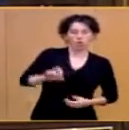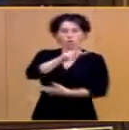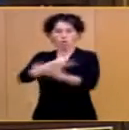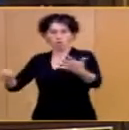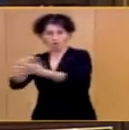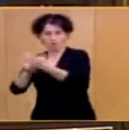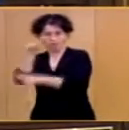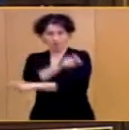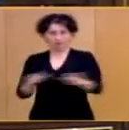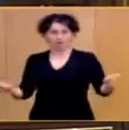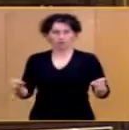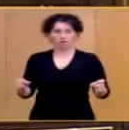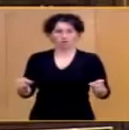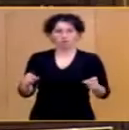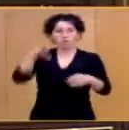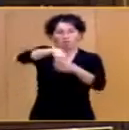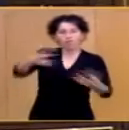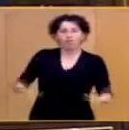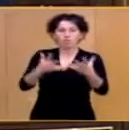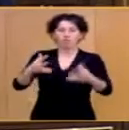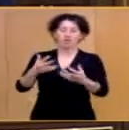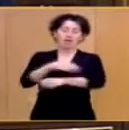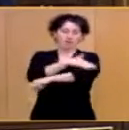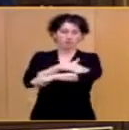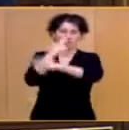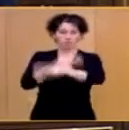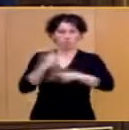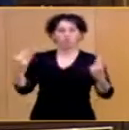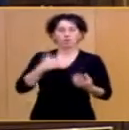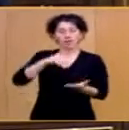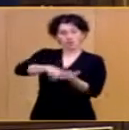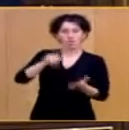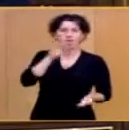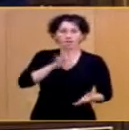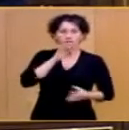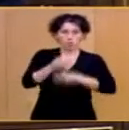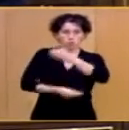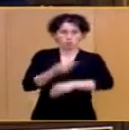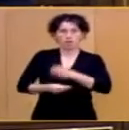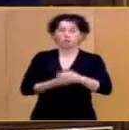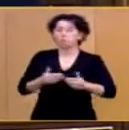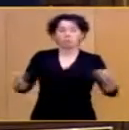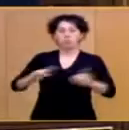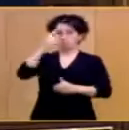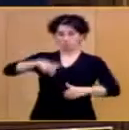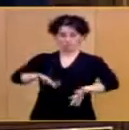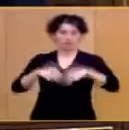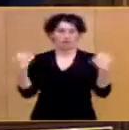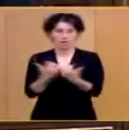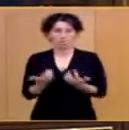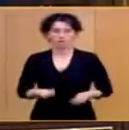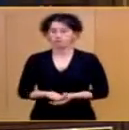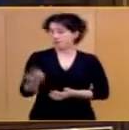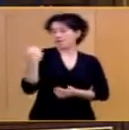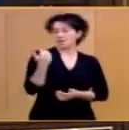los distintos ámbitos de la Administración y otras instituciones del Estado, empezando por esta Cámara. Ayer mismo el